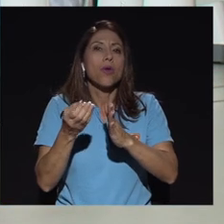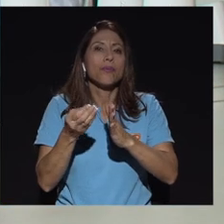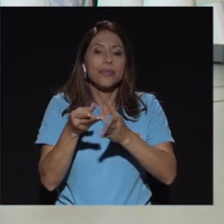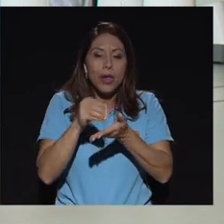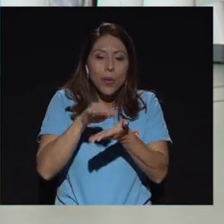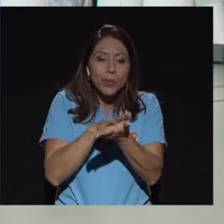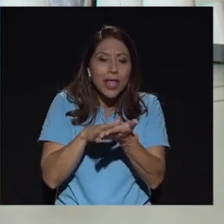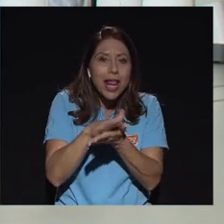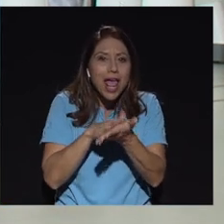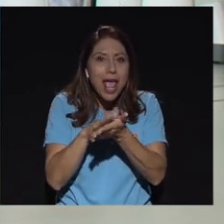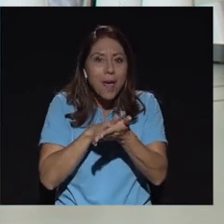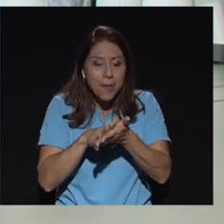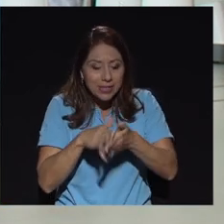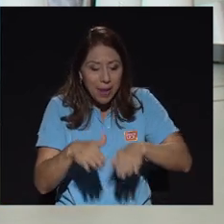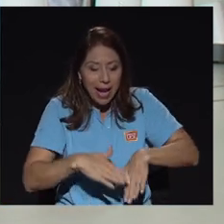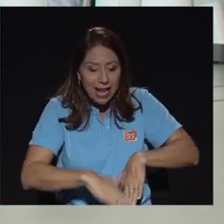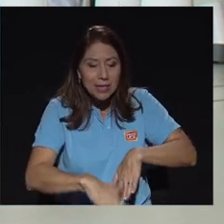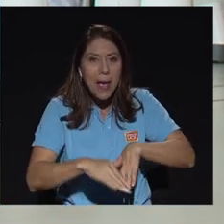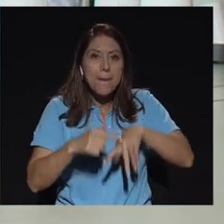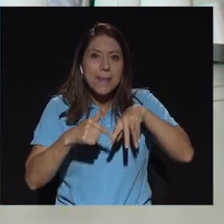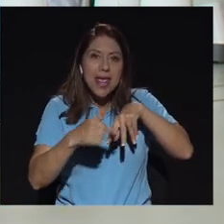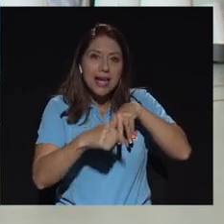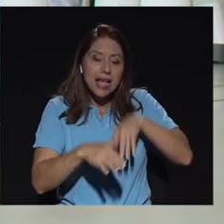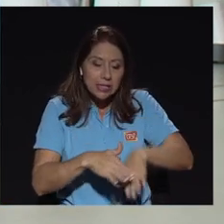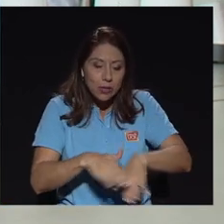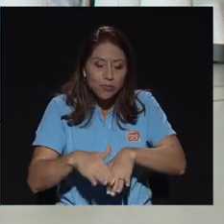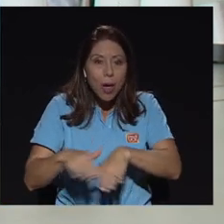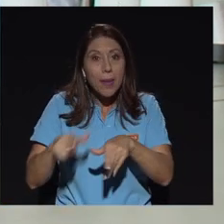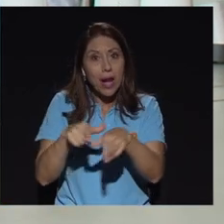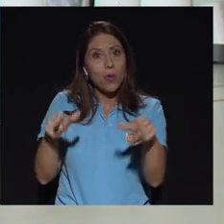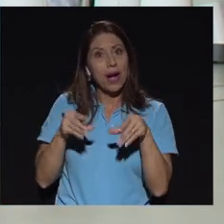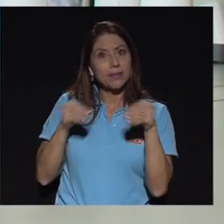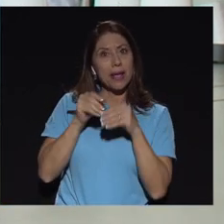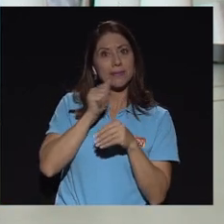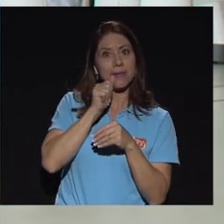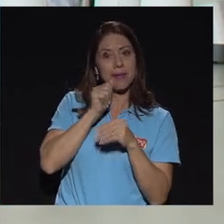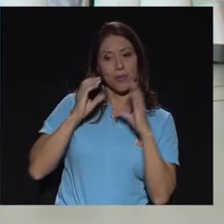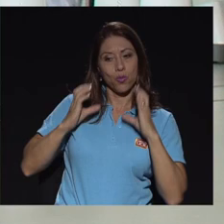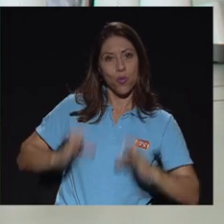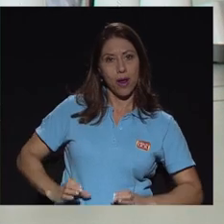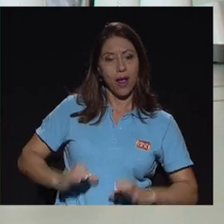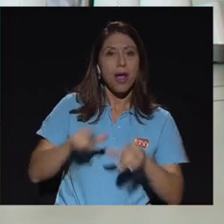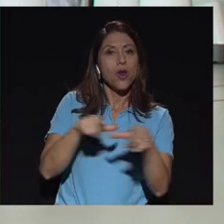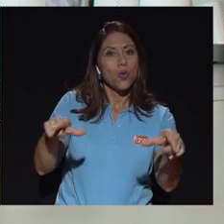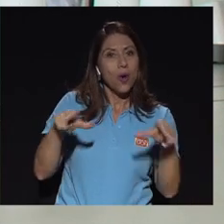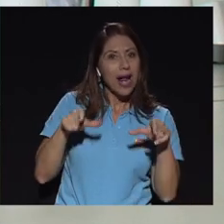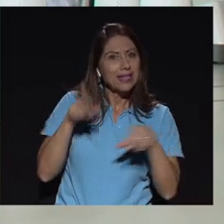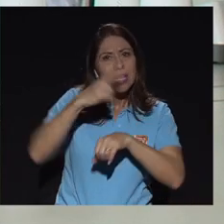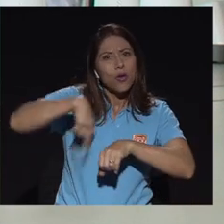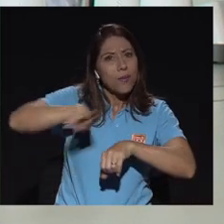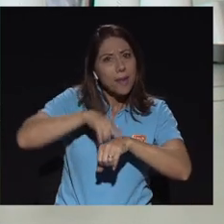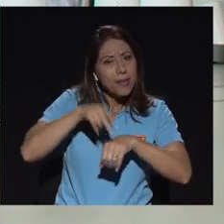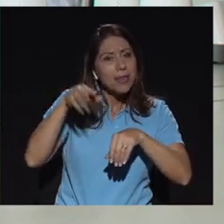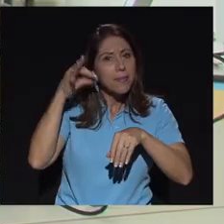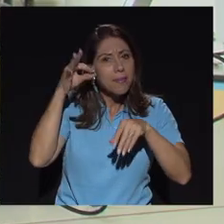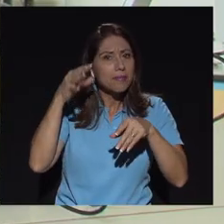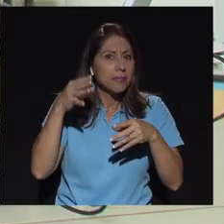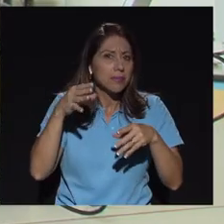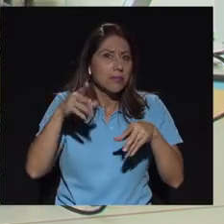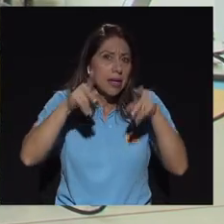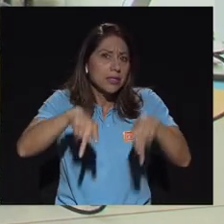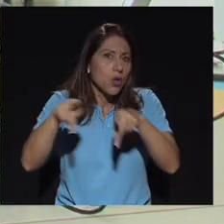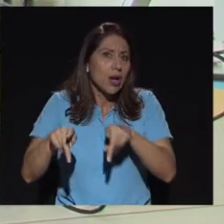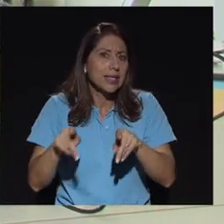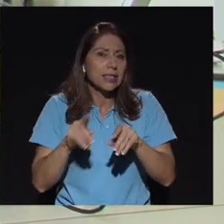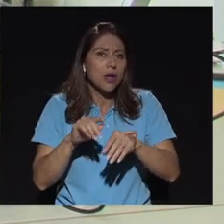para piernas, zonas íntimas, lugares donde las personas usualmente se depilan.